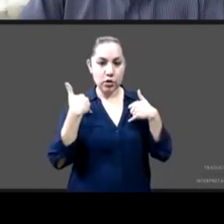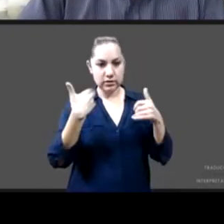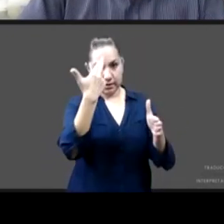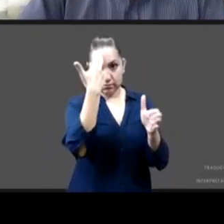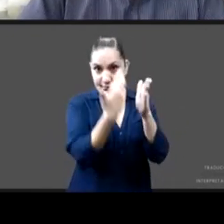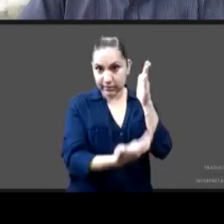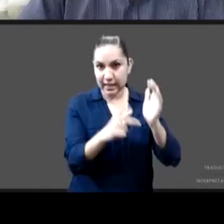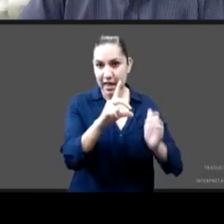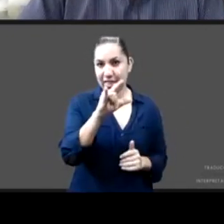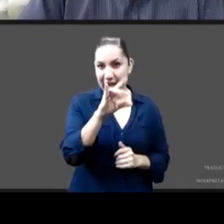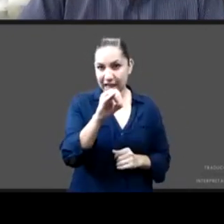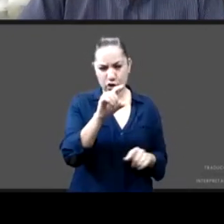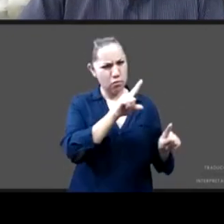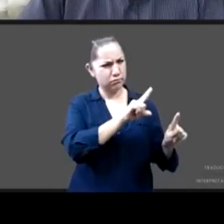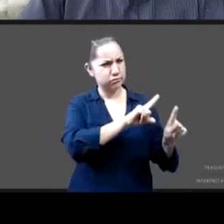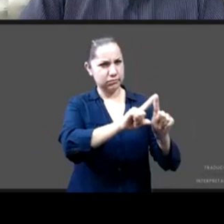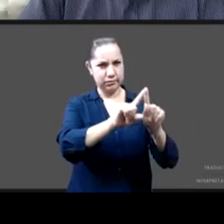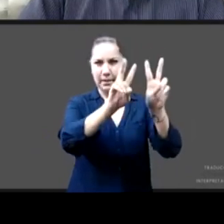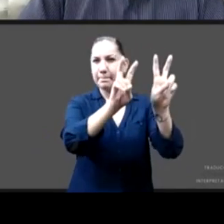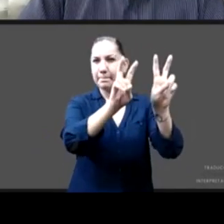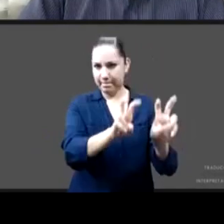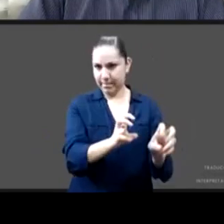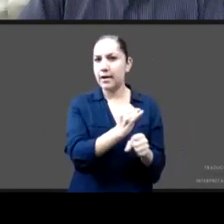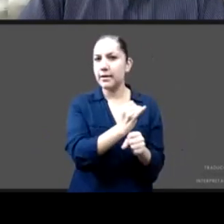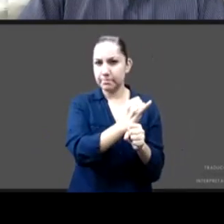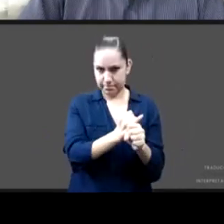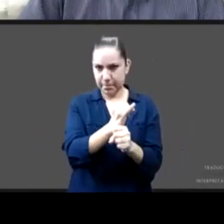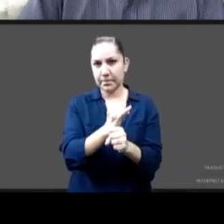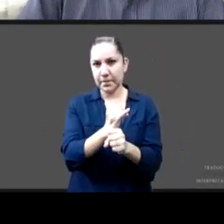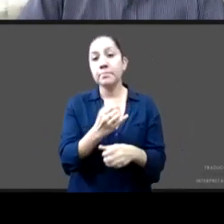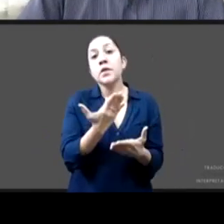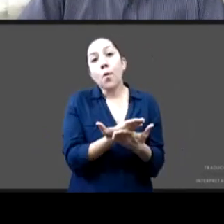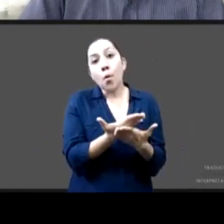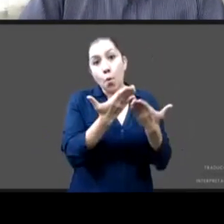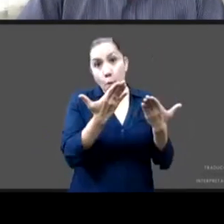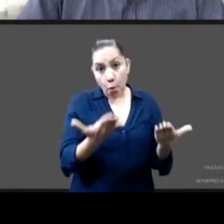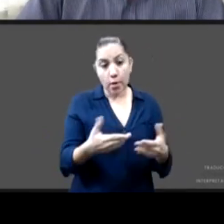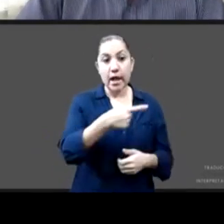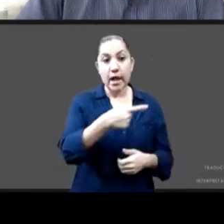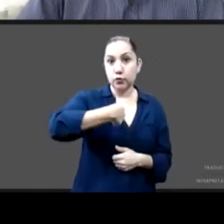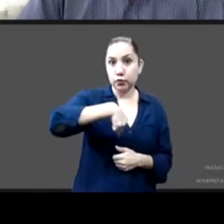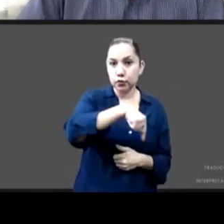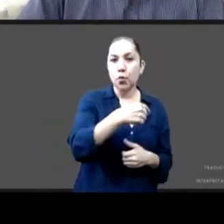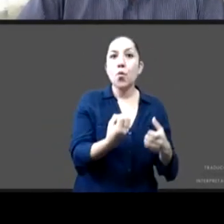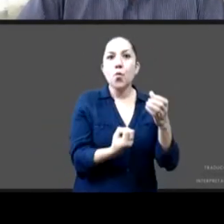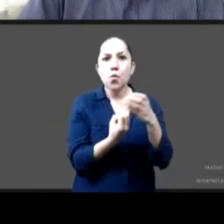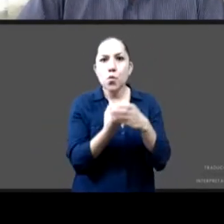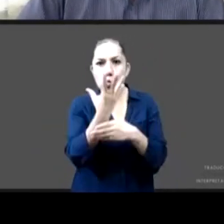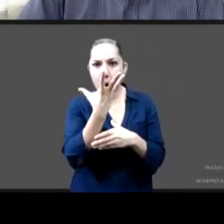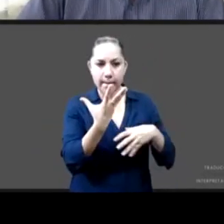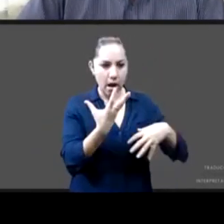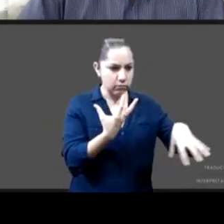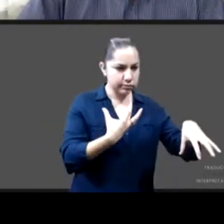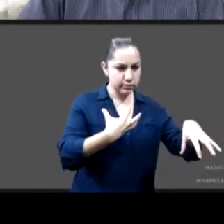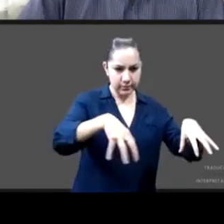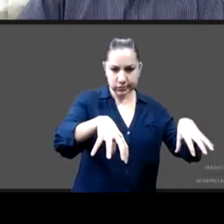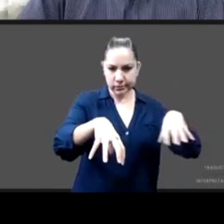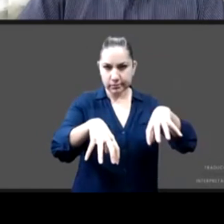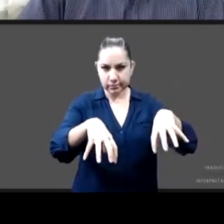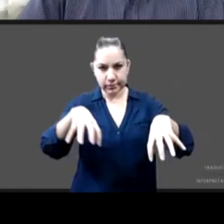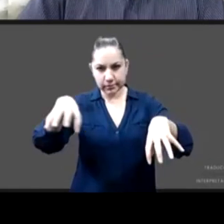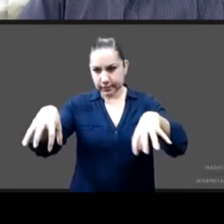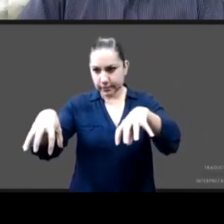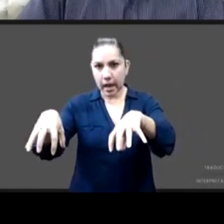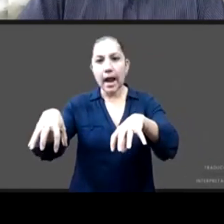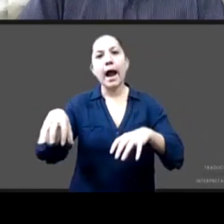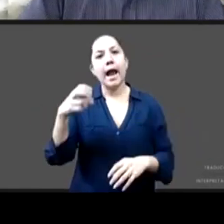En esta nueva estructura que estamos estrenando, está también el tema de, por ejemplo,